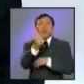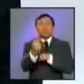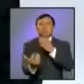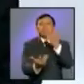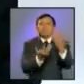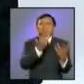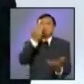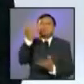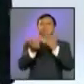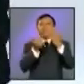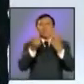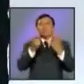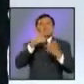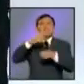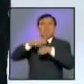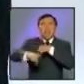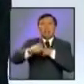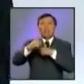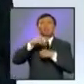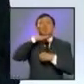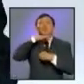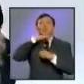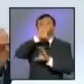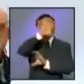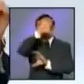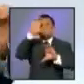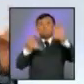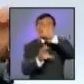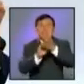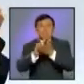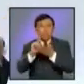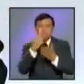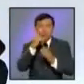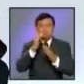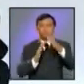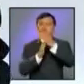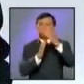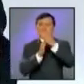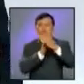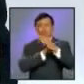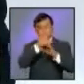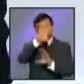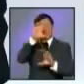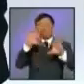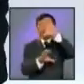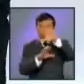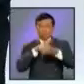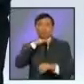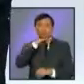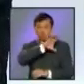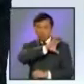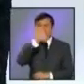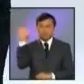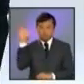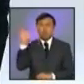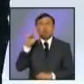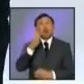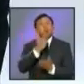de Josefina sigo con ella después de lo que pasó con Andrés Manuel López